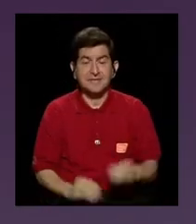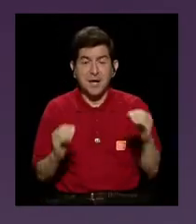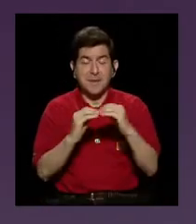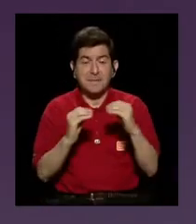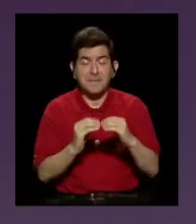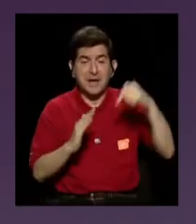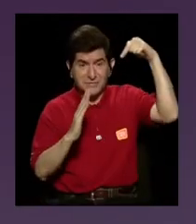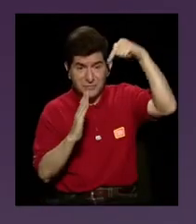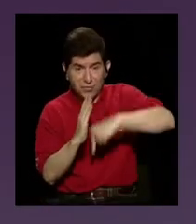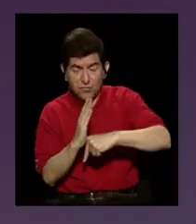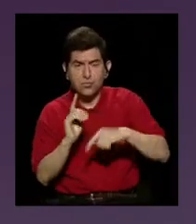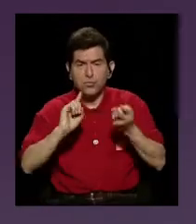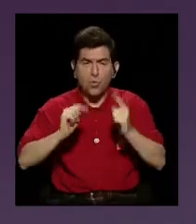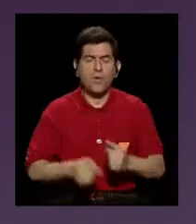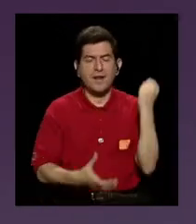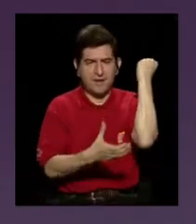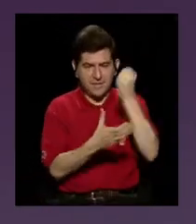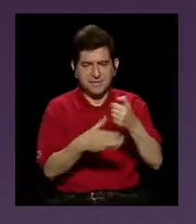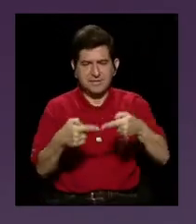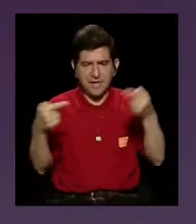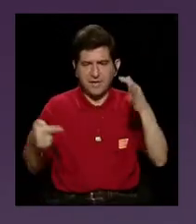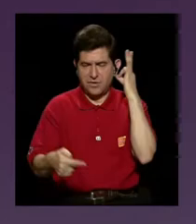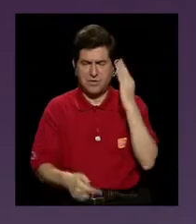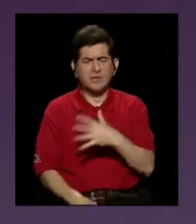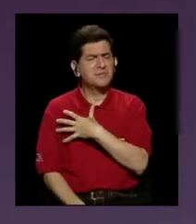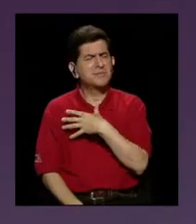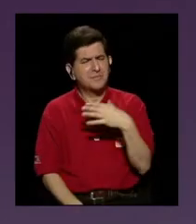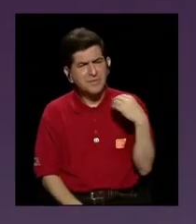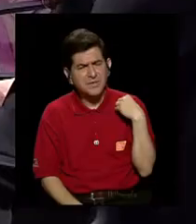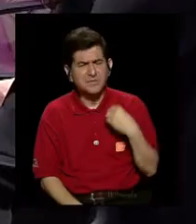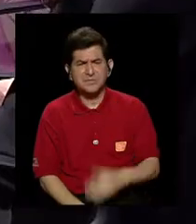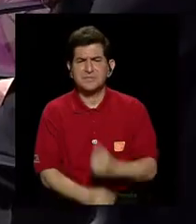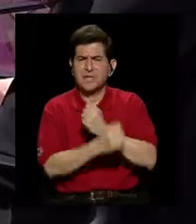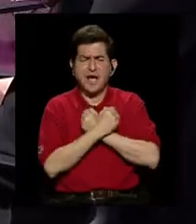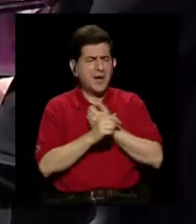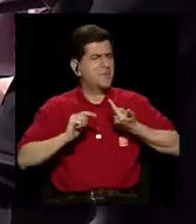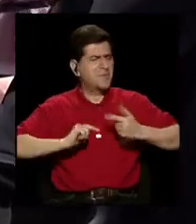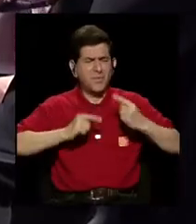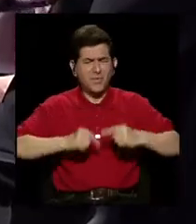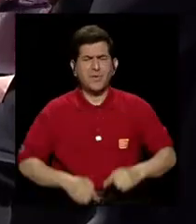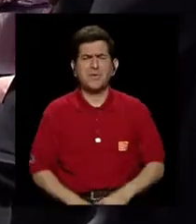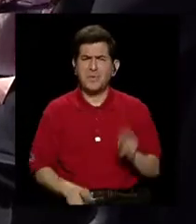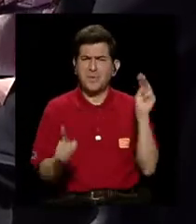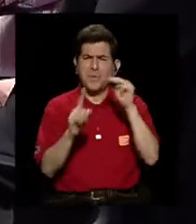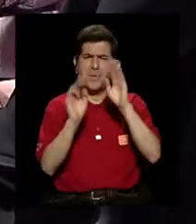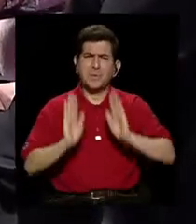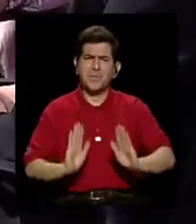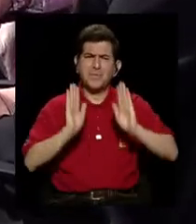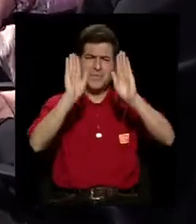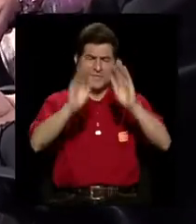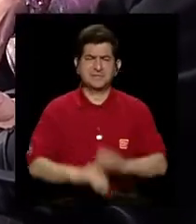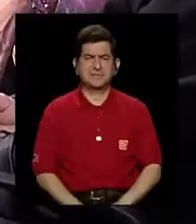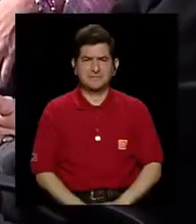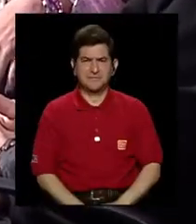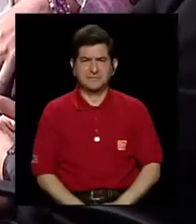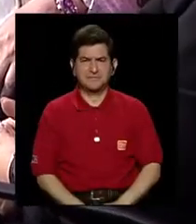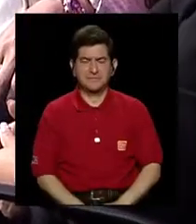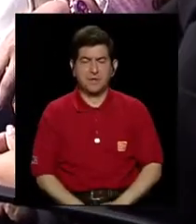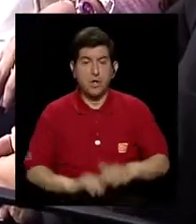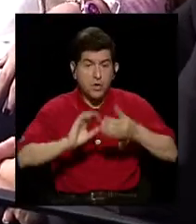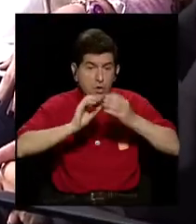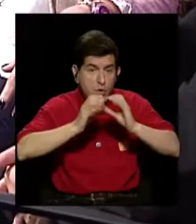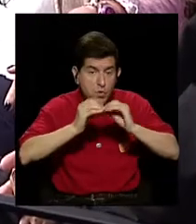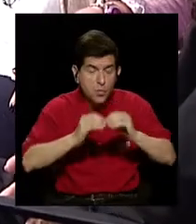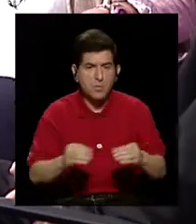llegando al acto más grave de la violencia, que es el femicidio, ¿verdad? Me encanta. El amor no debe doler. Qué gran mensaje.